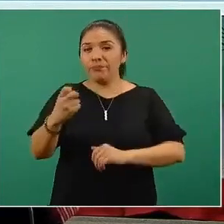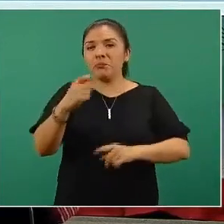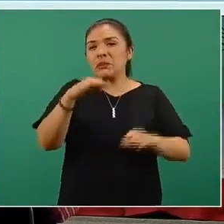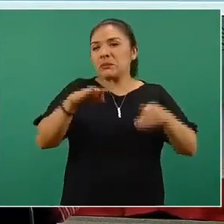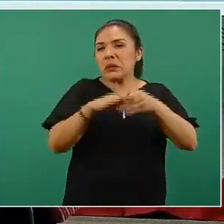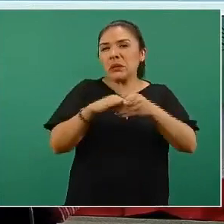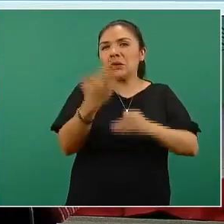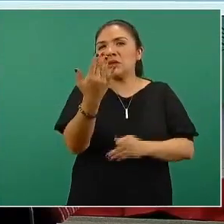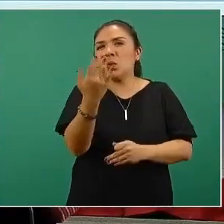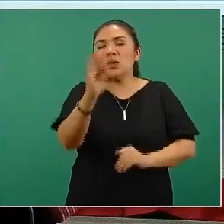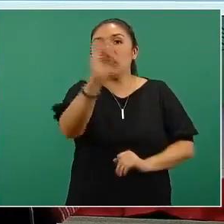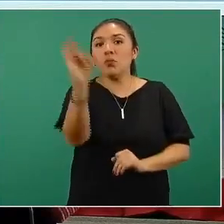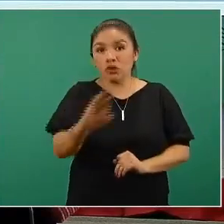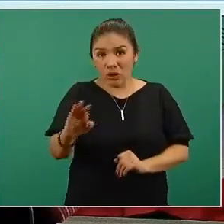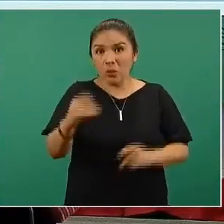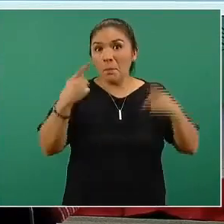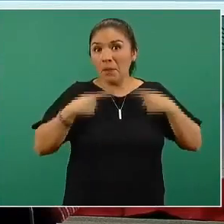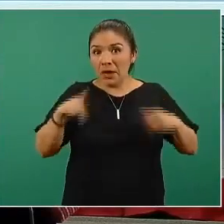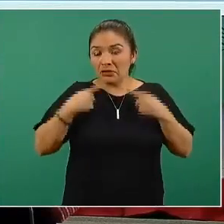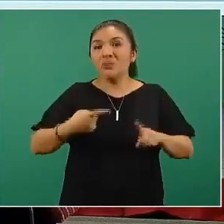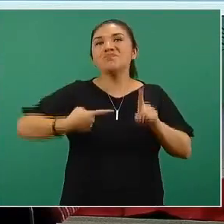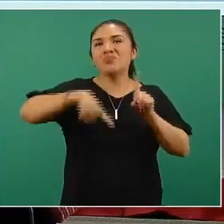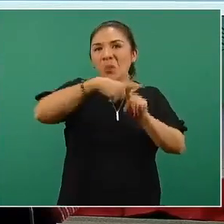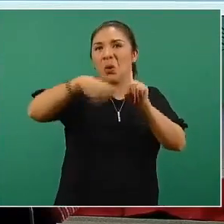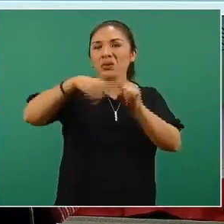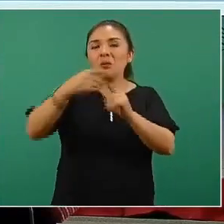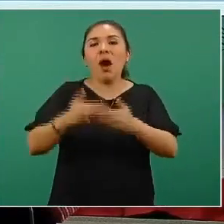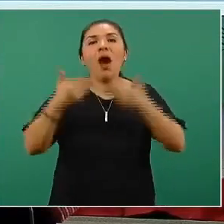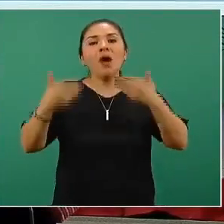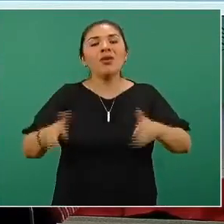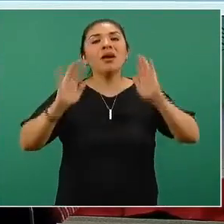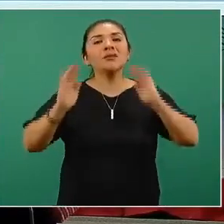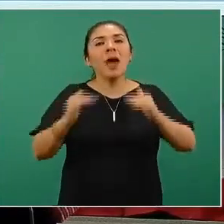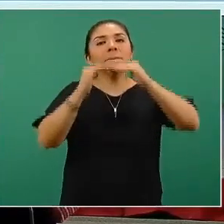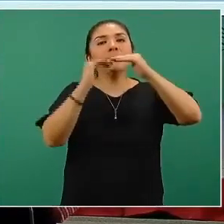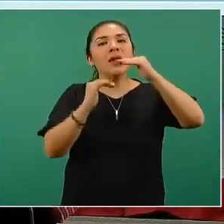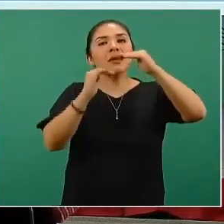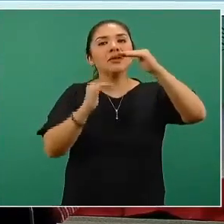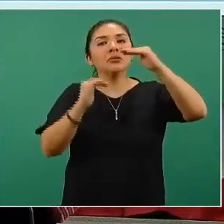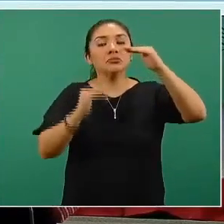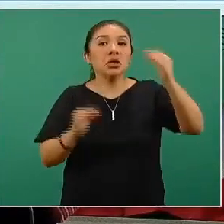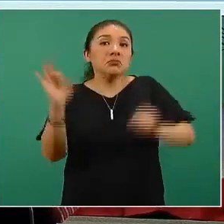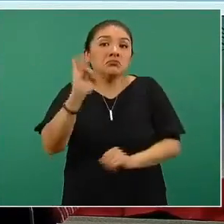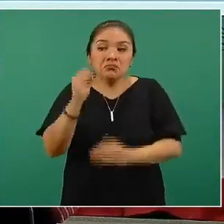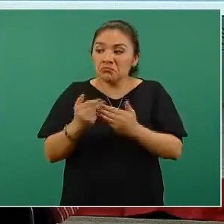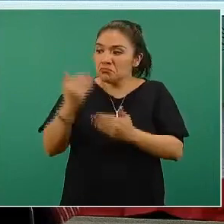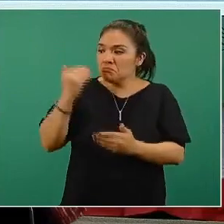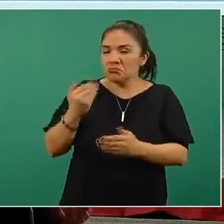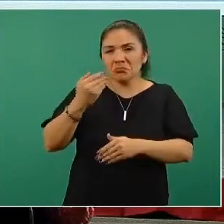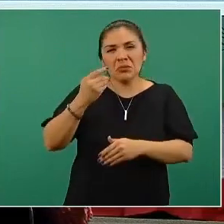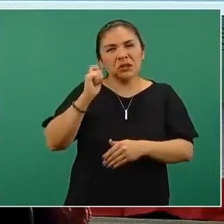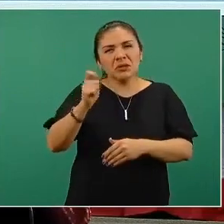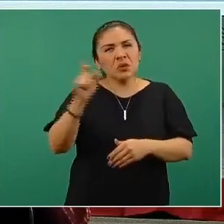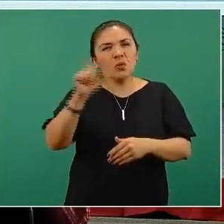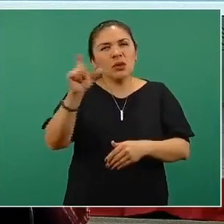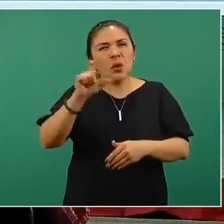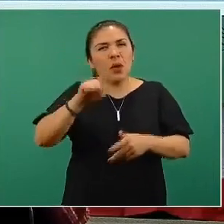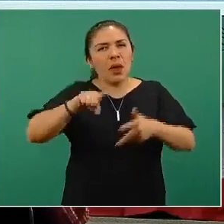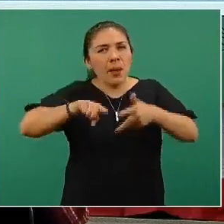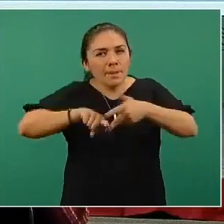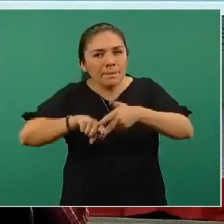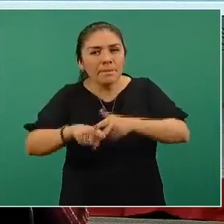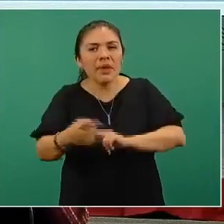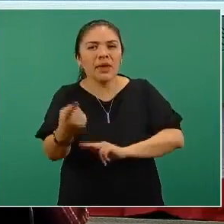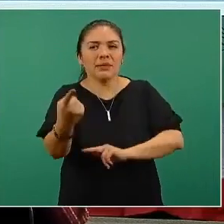del 50%, y esto ha empezado a descender, y tal vez en las últimas semanas, desde el